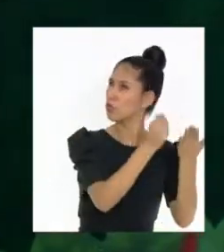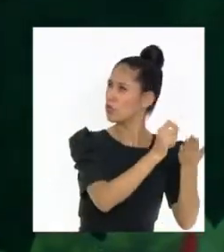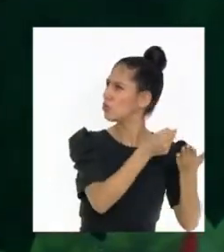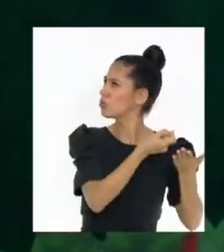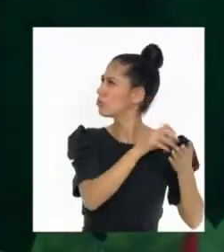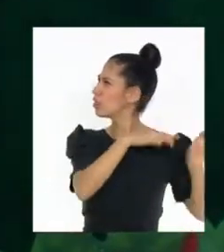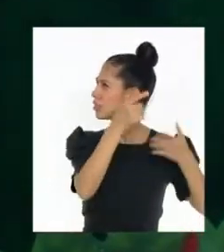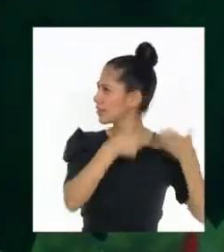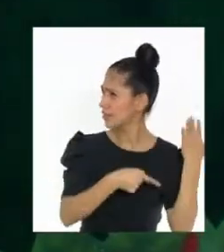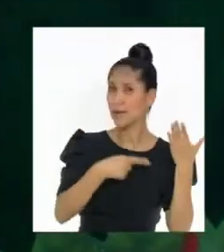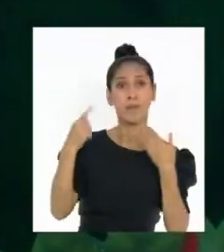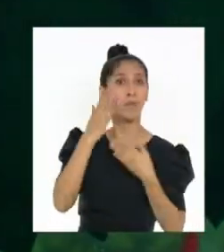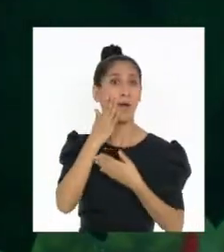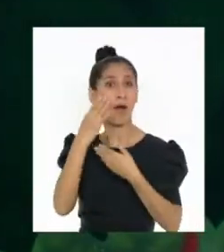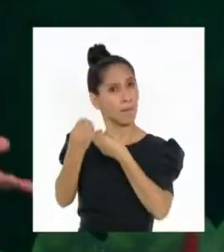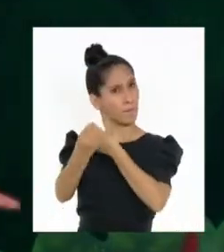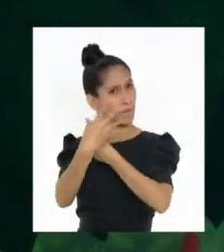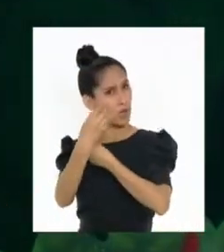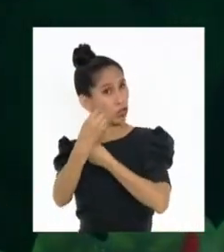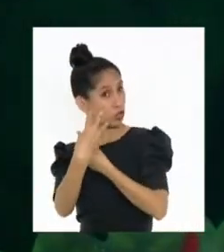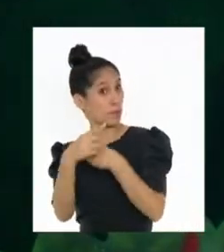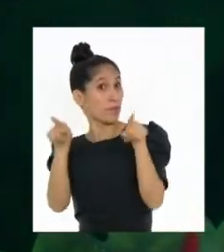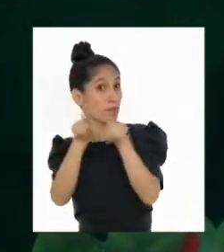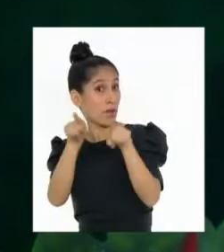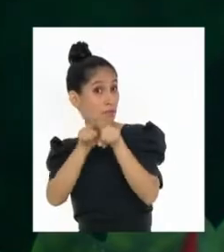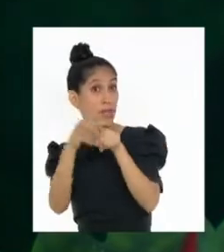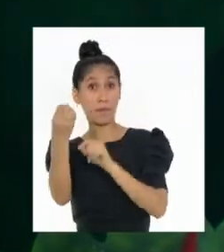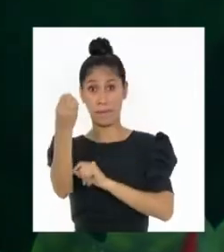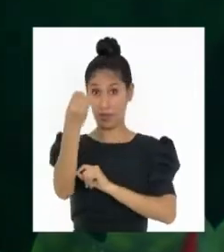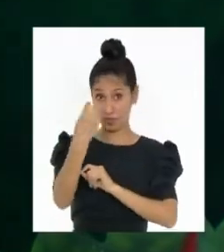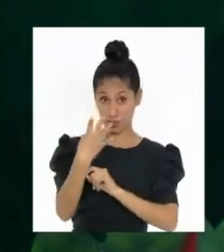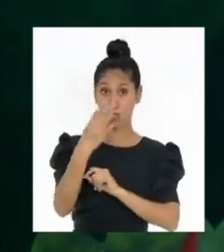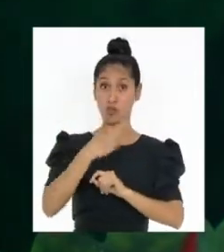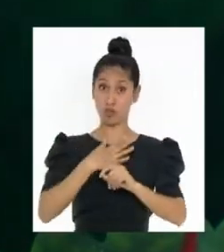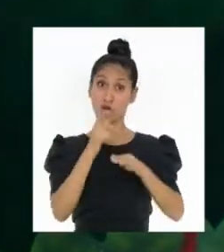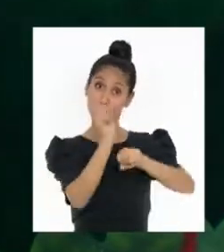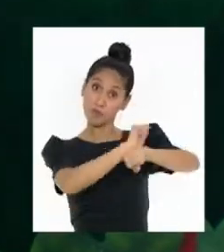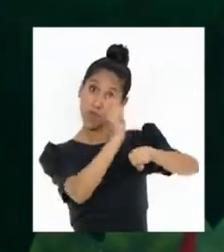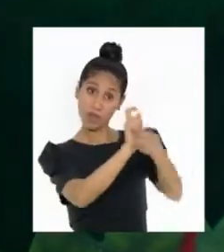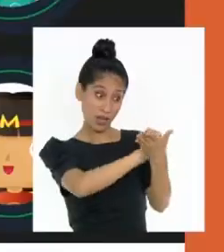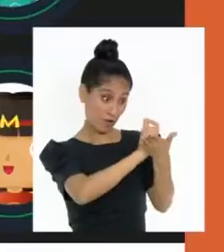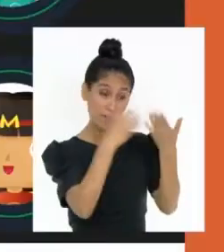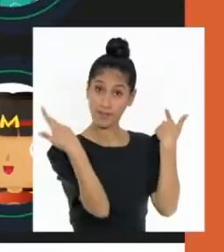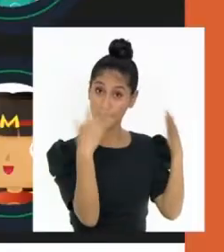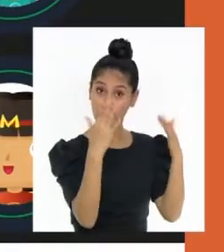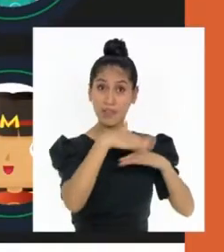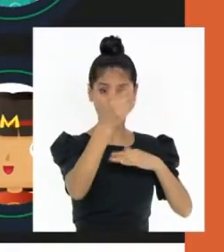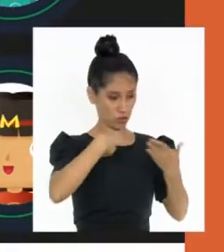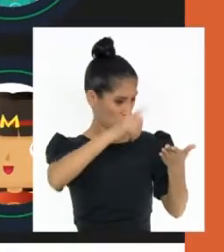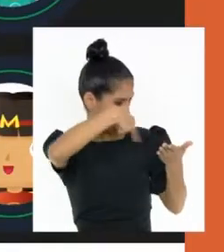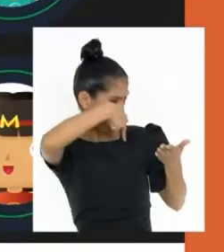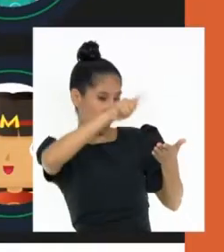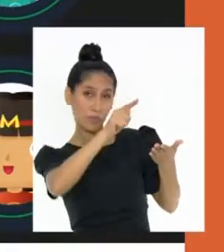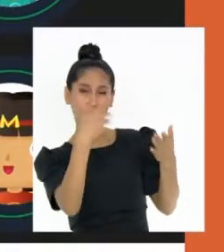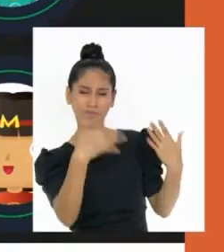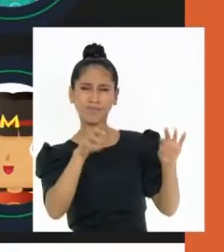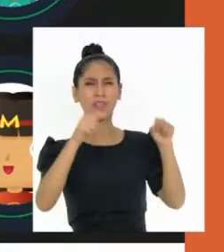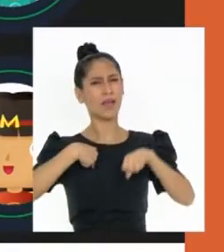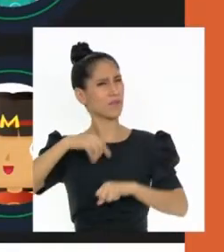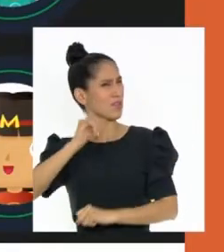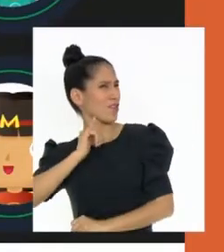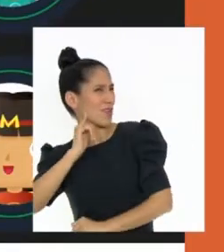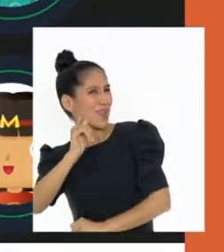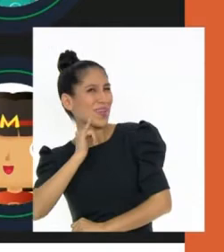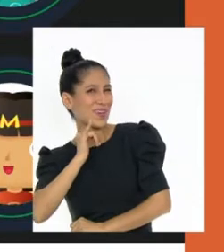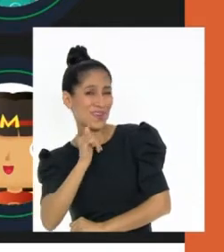También me decía que cada vez que terminara una tarea, lo tache o le ponga un visto bueno en mi cuaderno. A mí también me dicen lo mismo